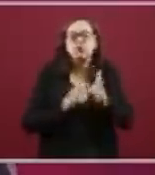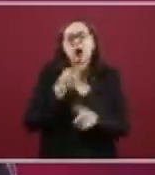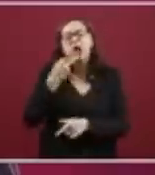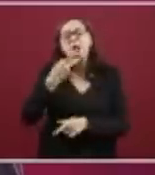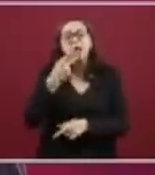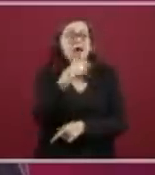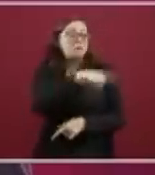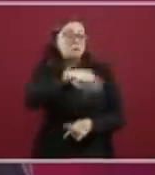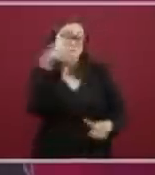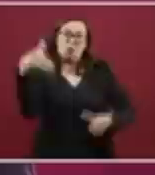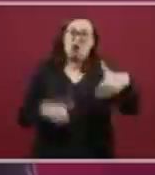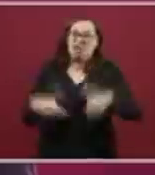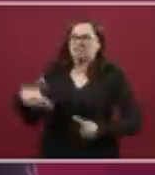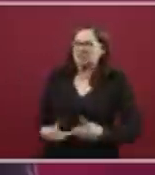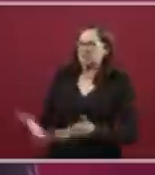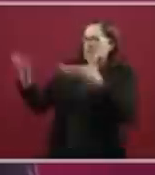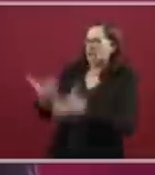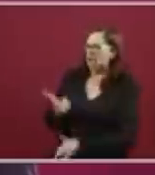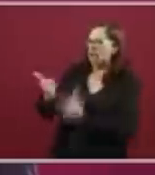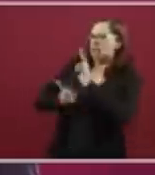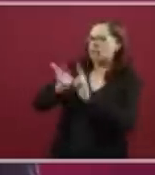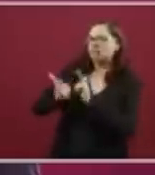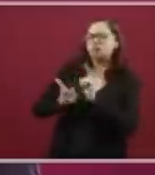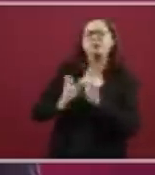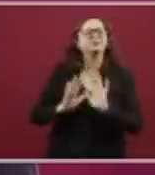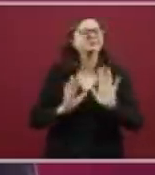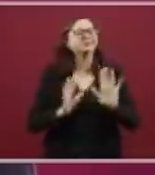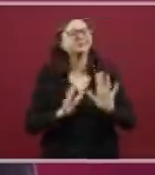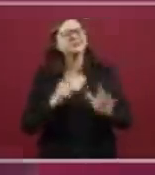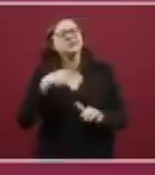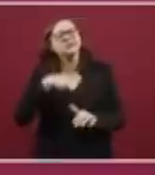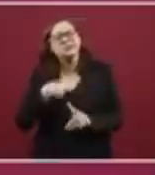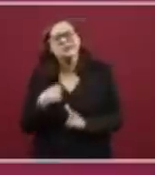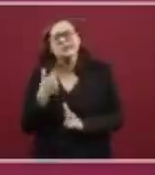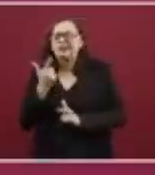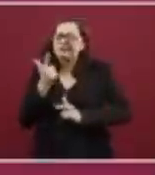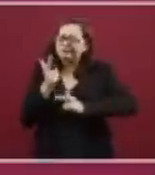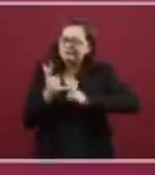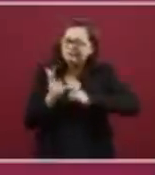es fácil ahora con la nueva tecnología, si le suben